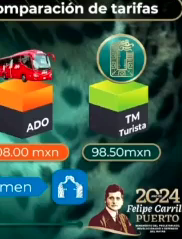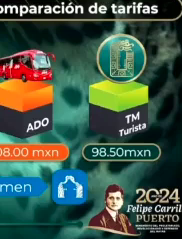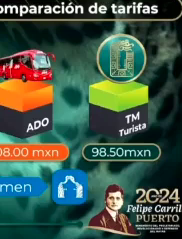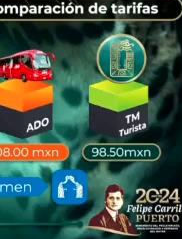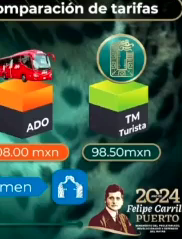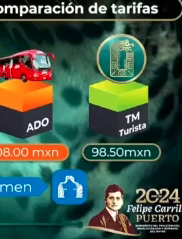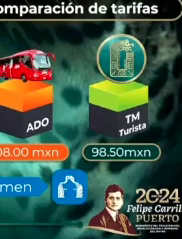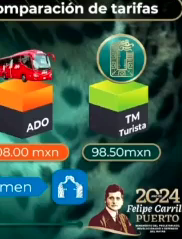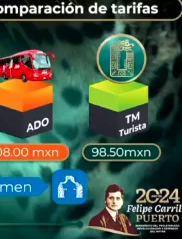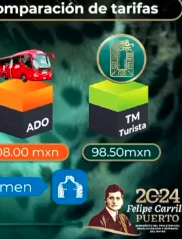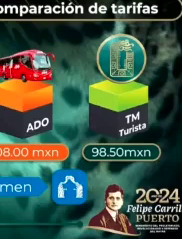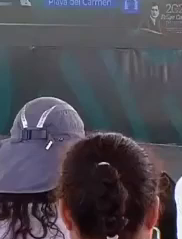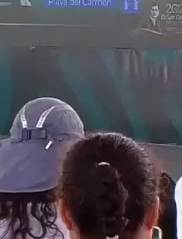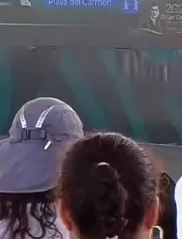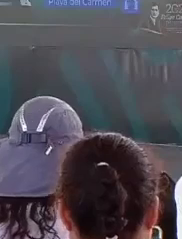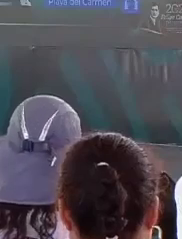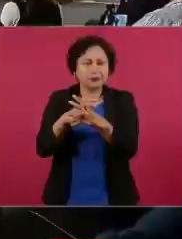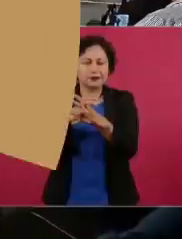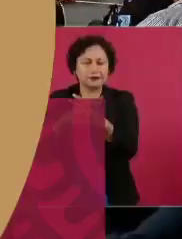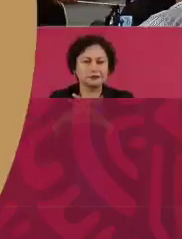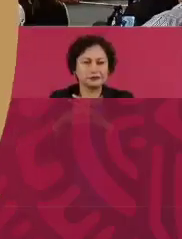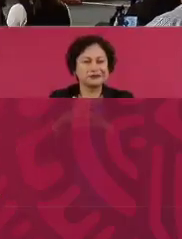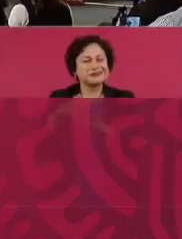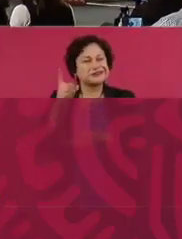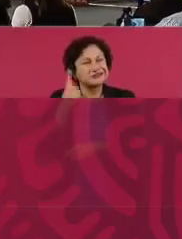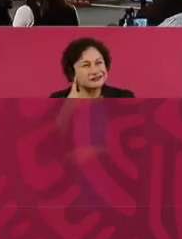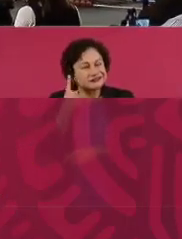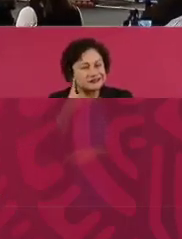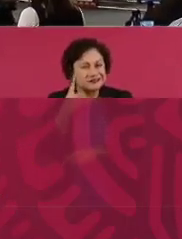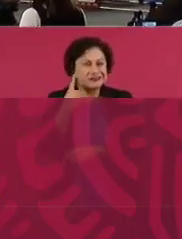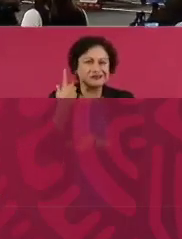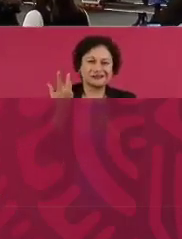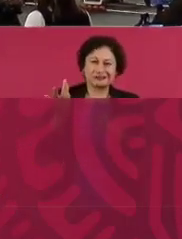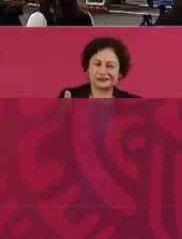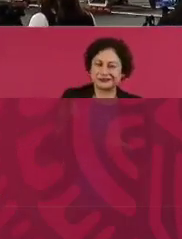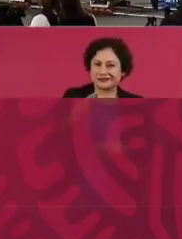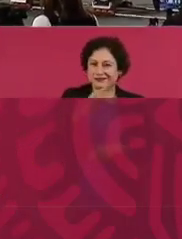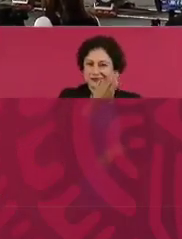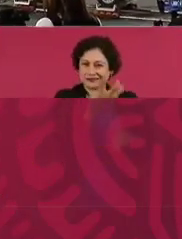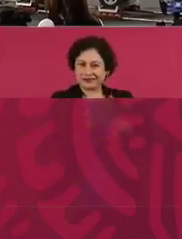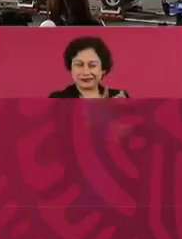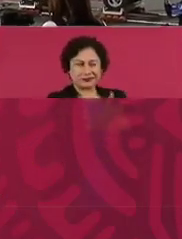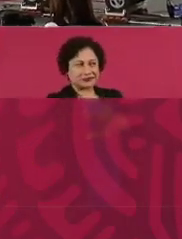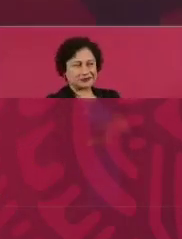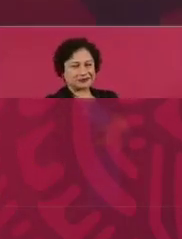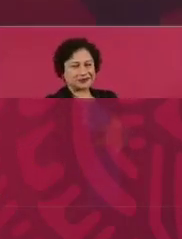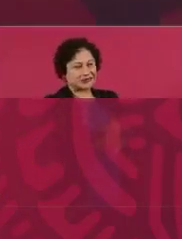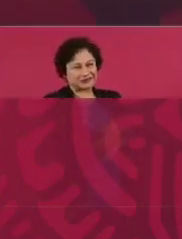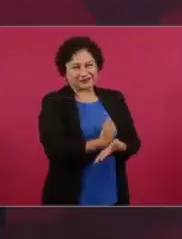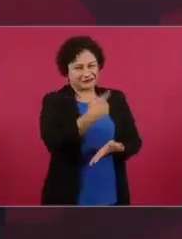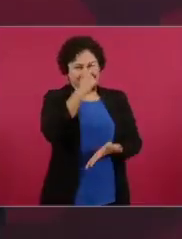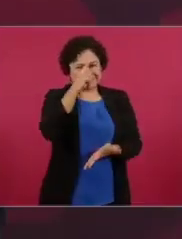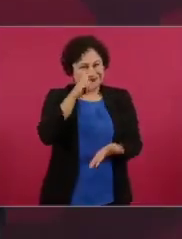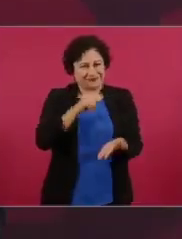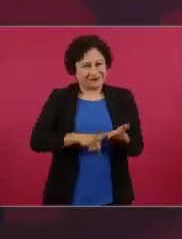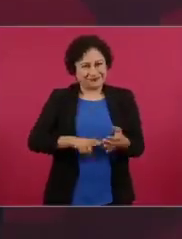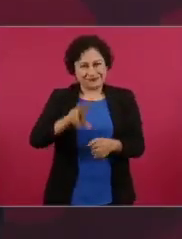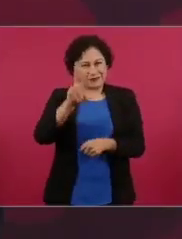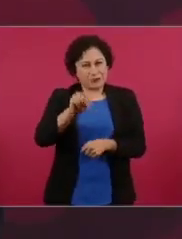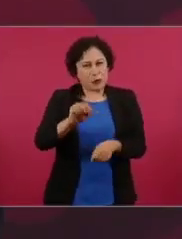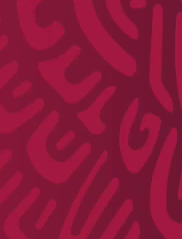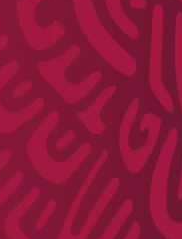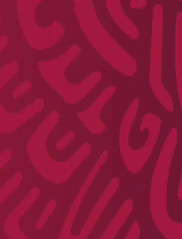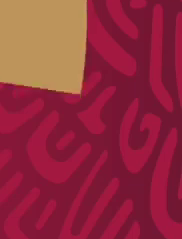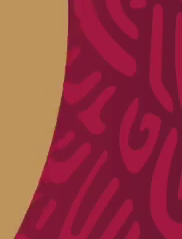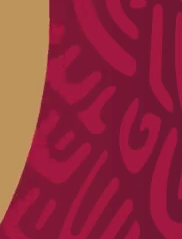que va a manejar la empresa Tren Maya. El presidente Andrés Manuel López Obrador explicó el origen de los organismos autónomos que se crearon